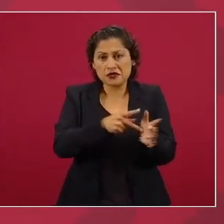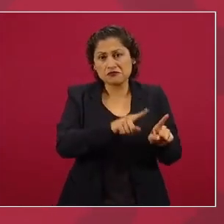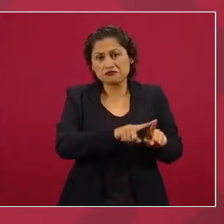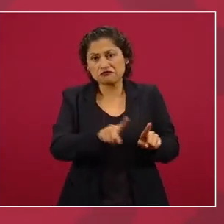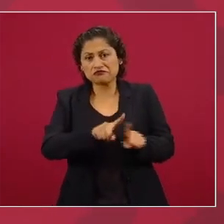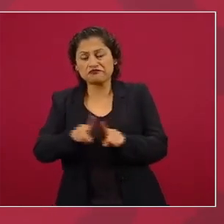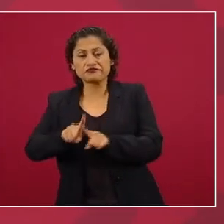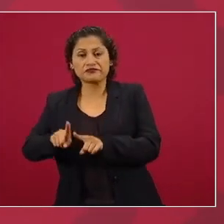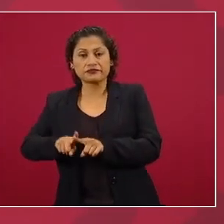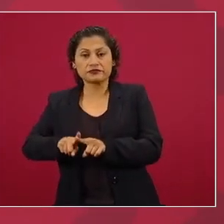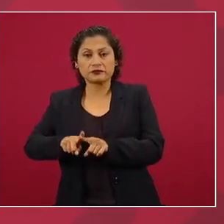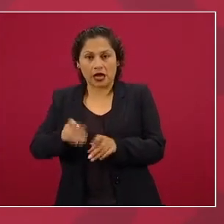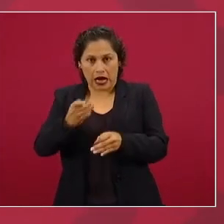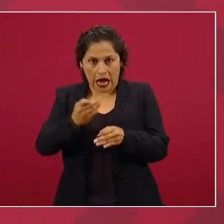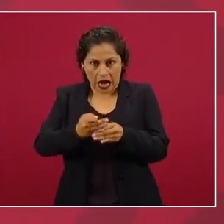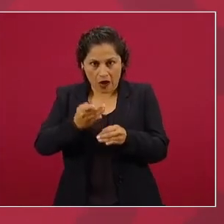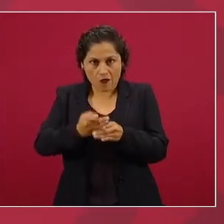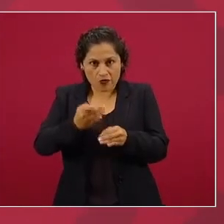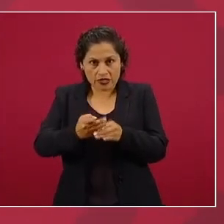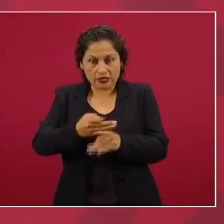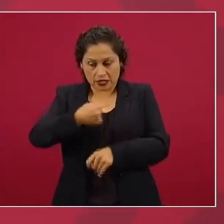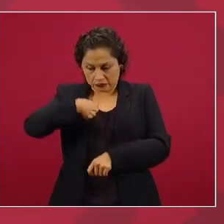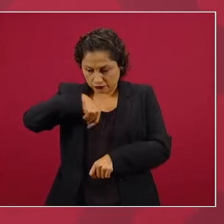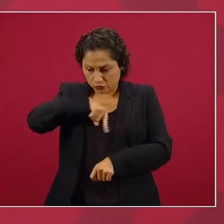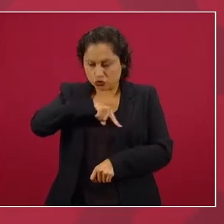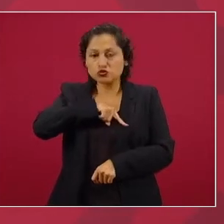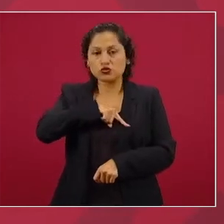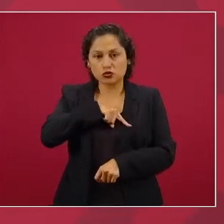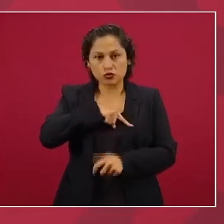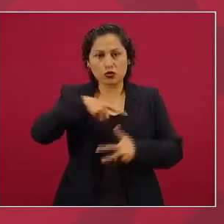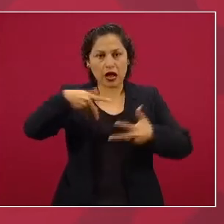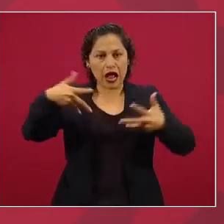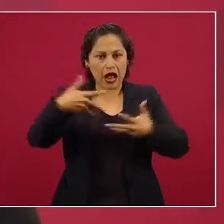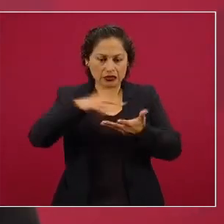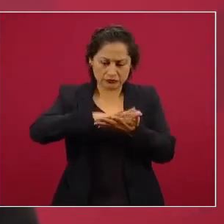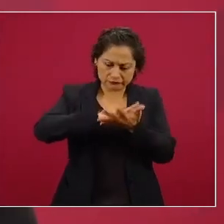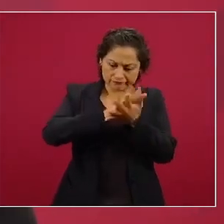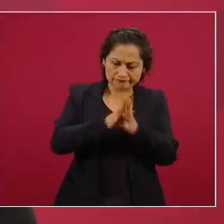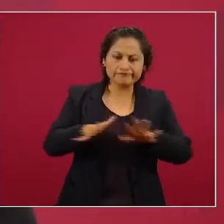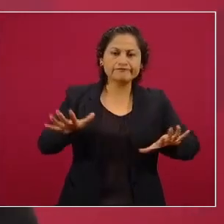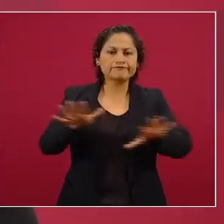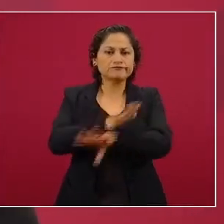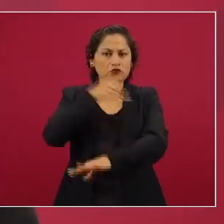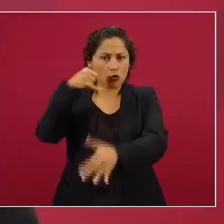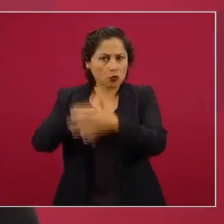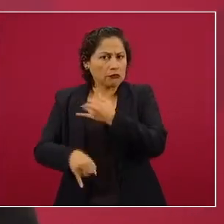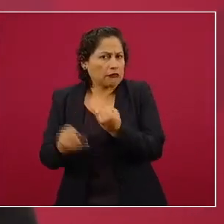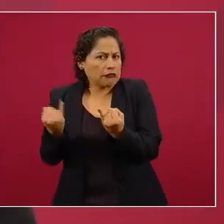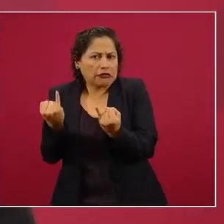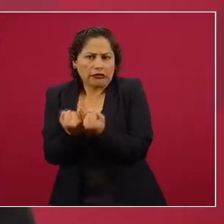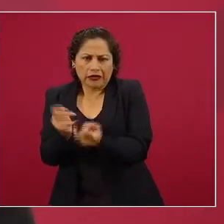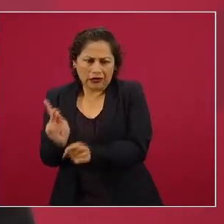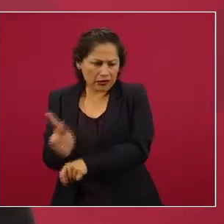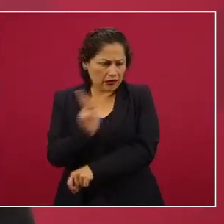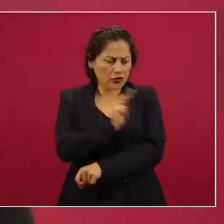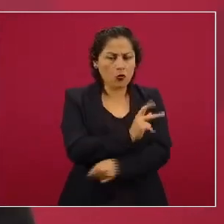cabo una transformación igual de profunda que